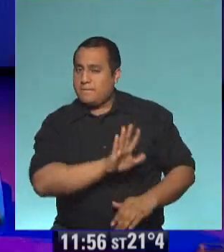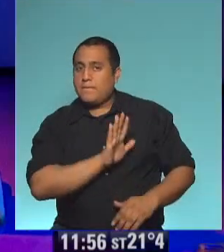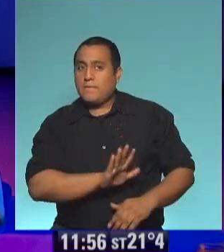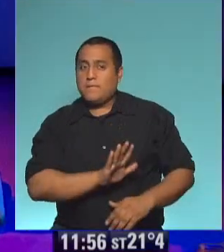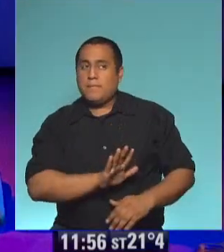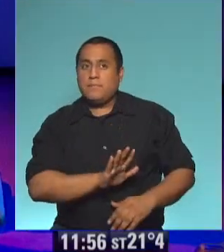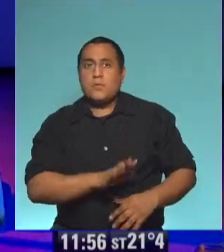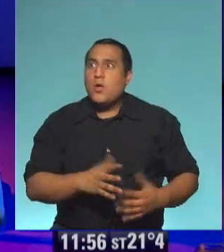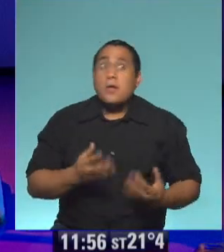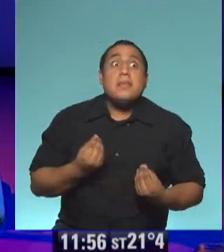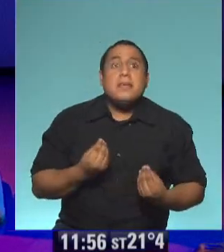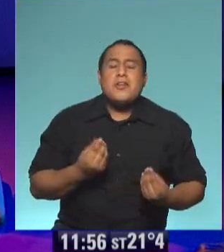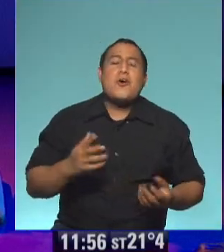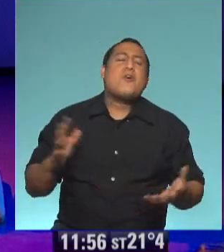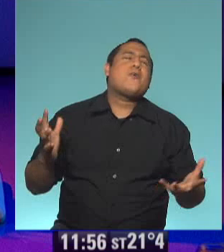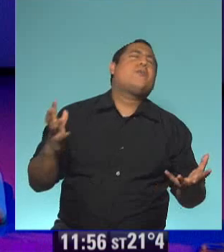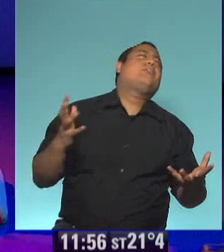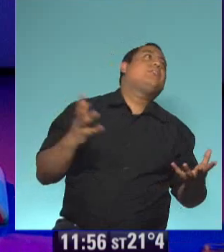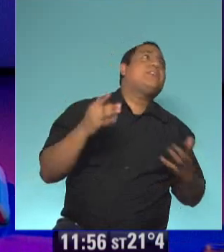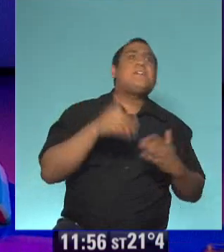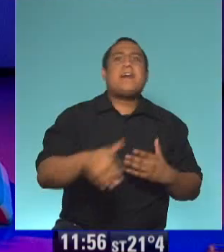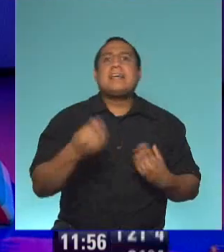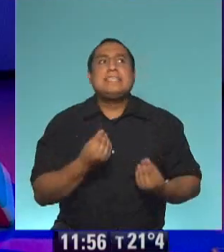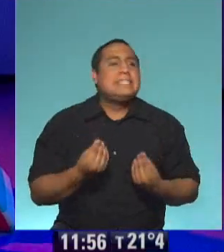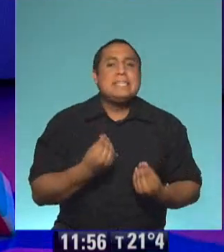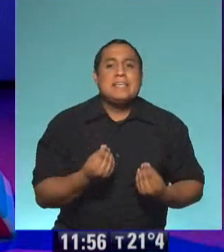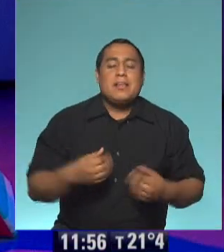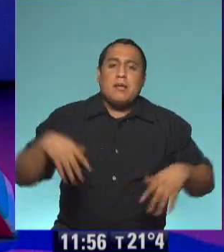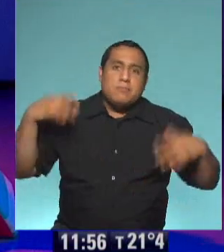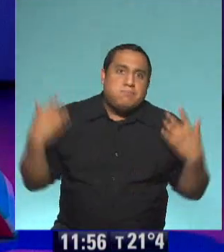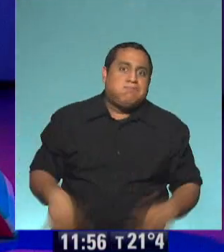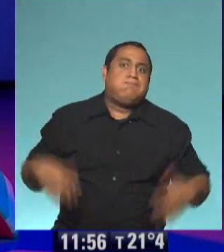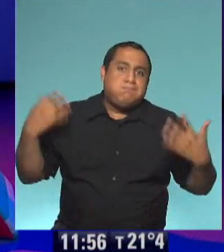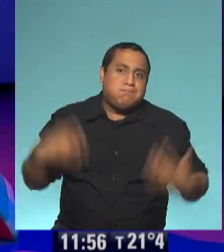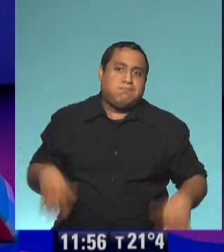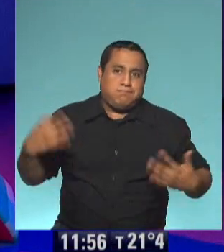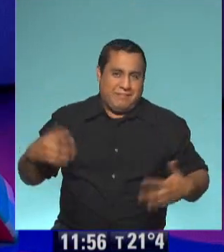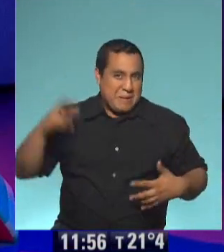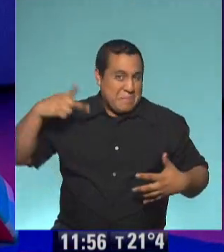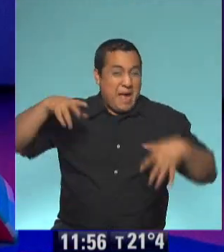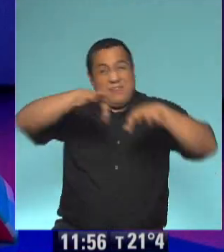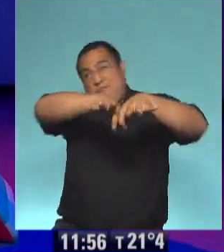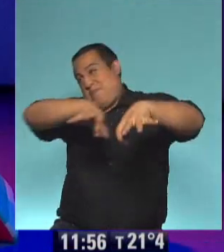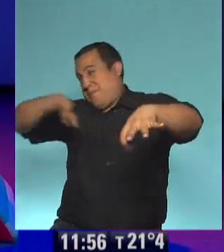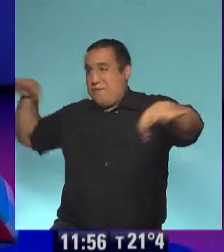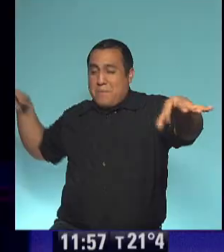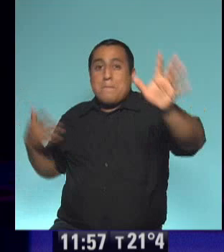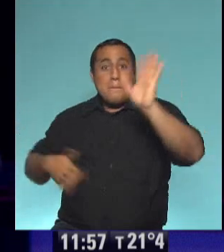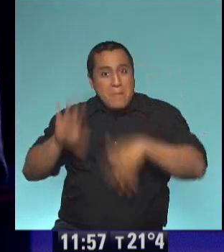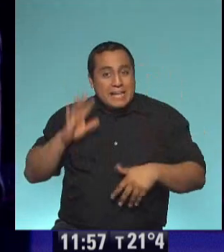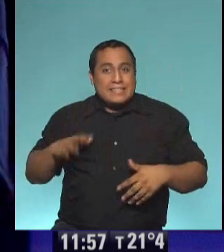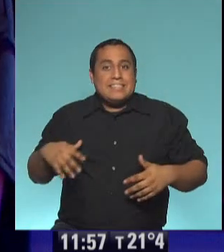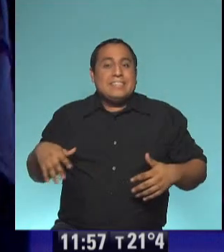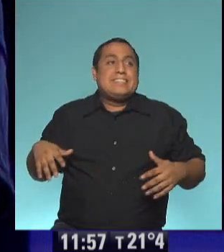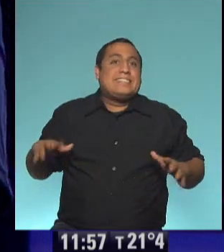¡No! ¡No! ¿Qué será? Uy, más grande que un pan de 3 metros y pico. Ay,